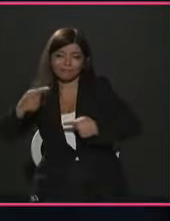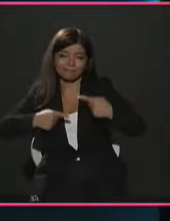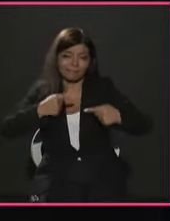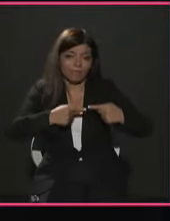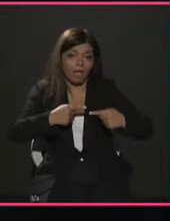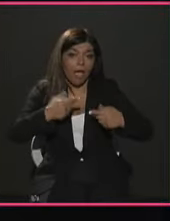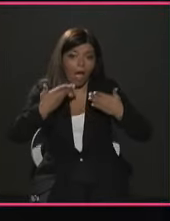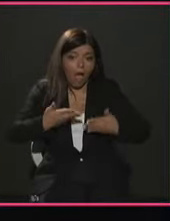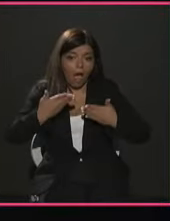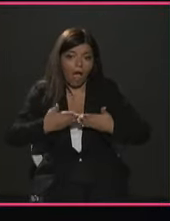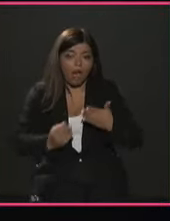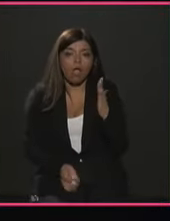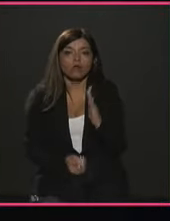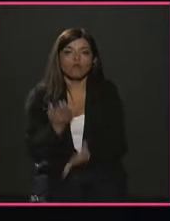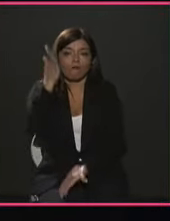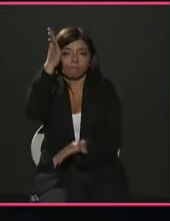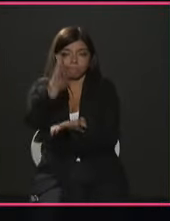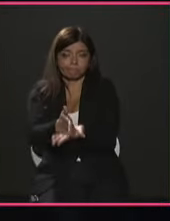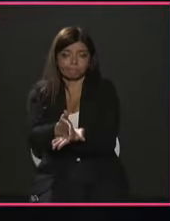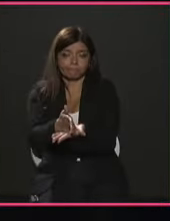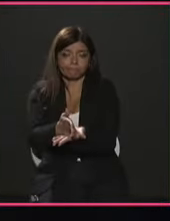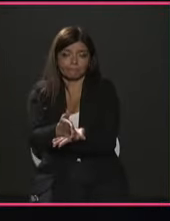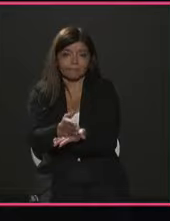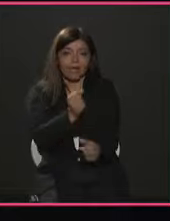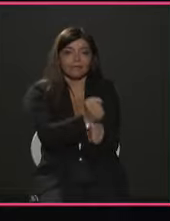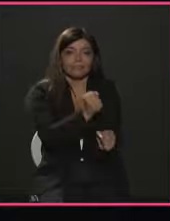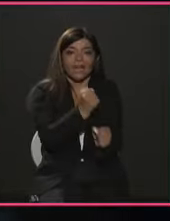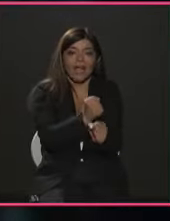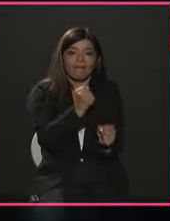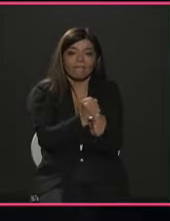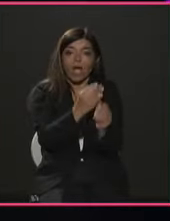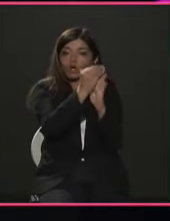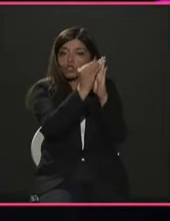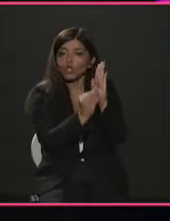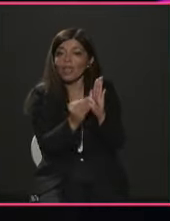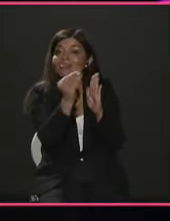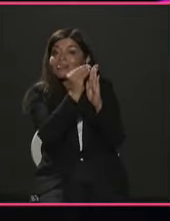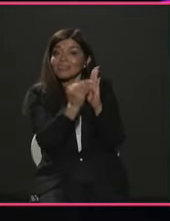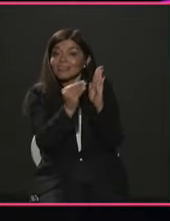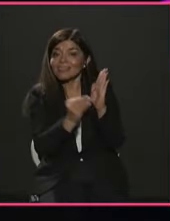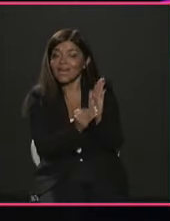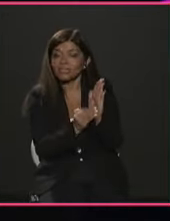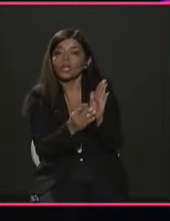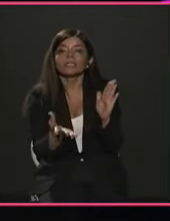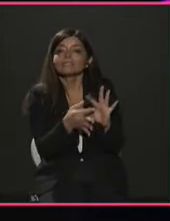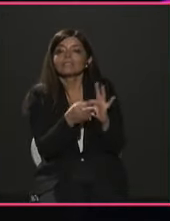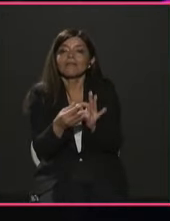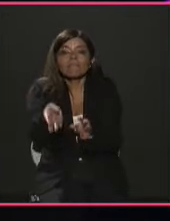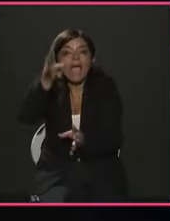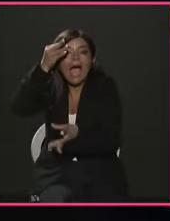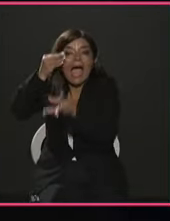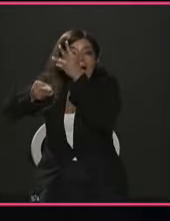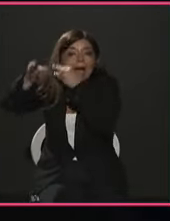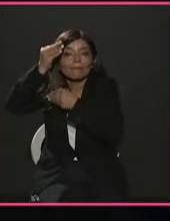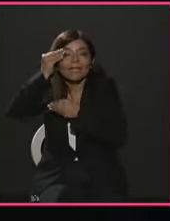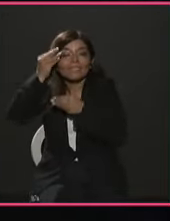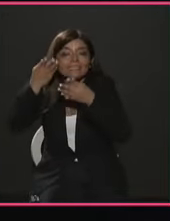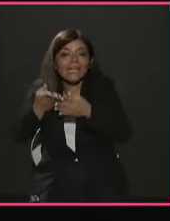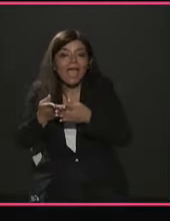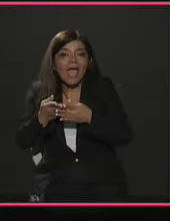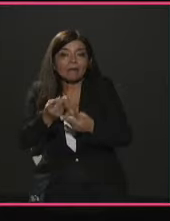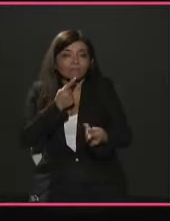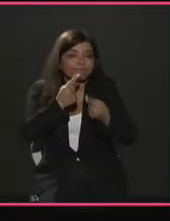un nuevo dominio de el trabajo de los datos que es aprender de el